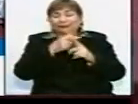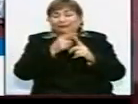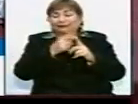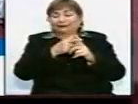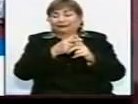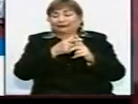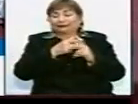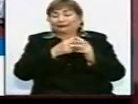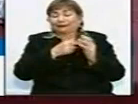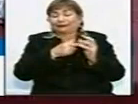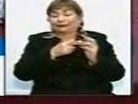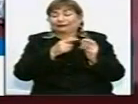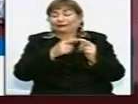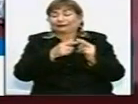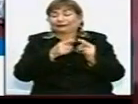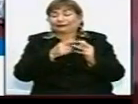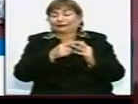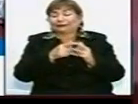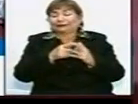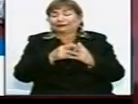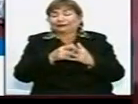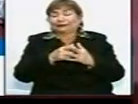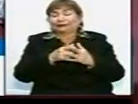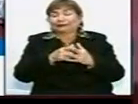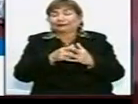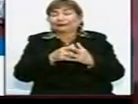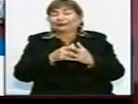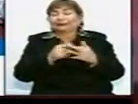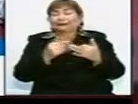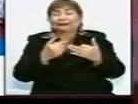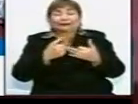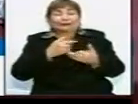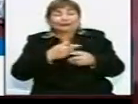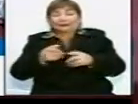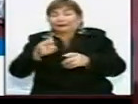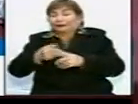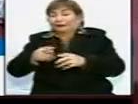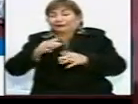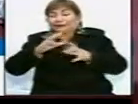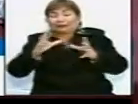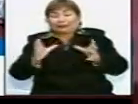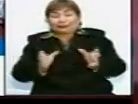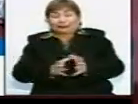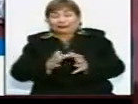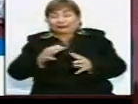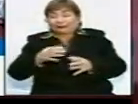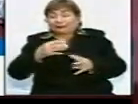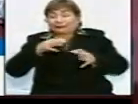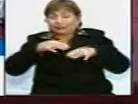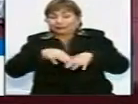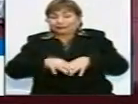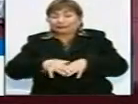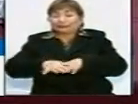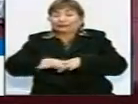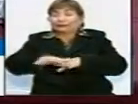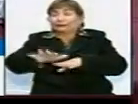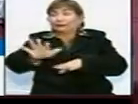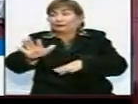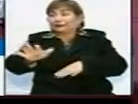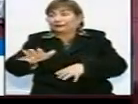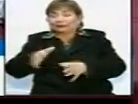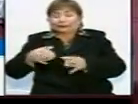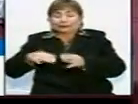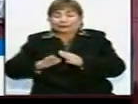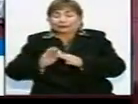tener un sistema de drenaje alcantarillado podemos llevar a cabo todo tipo de acciones de que el agua fluya no con